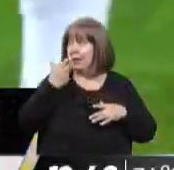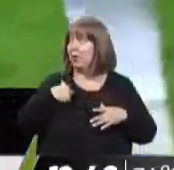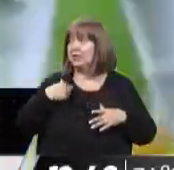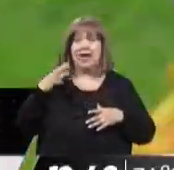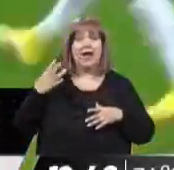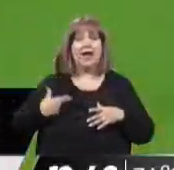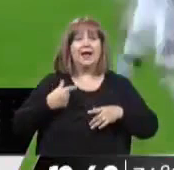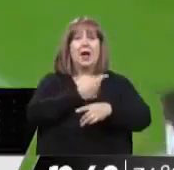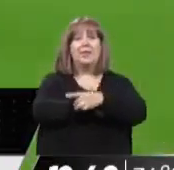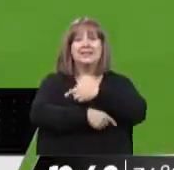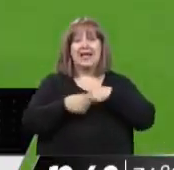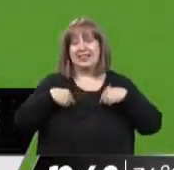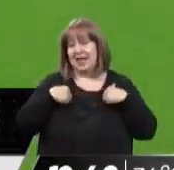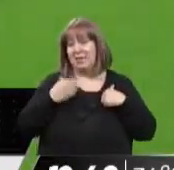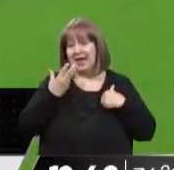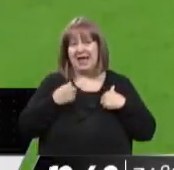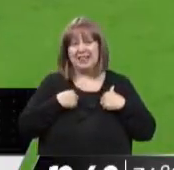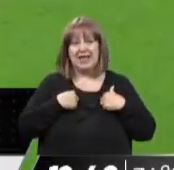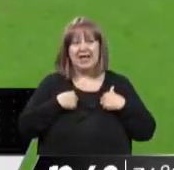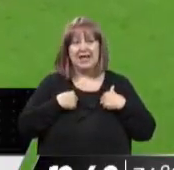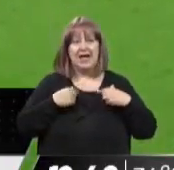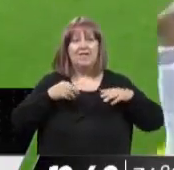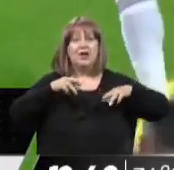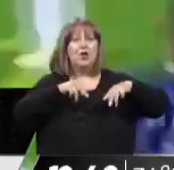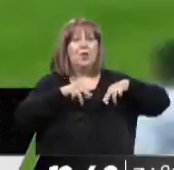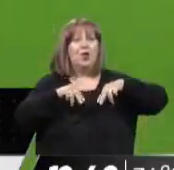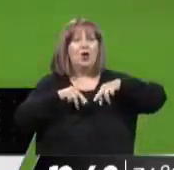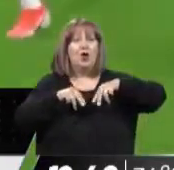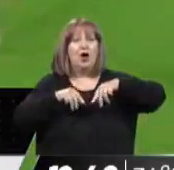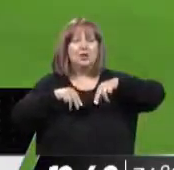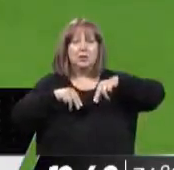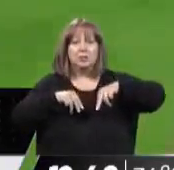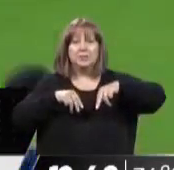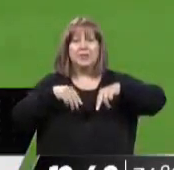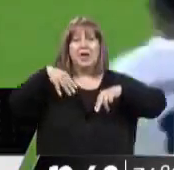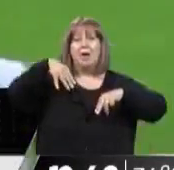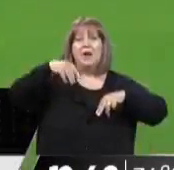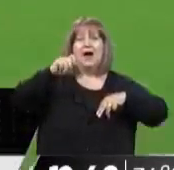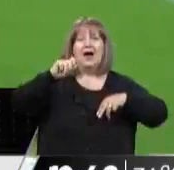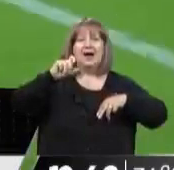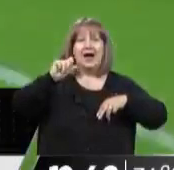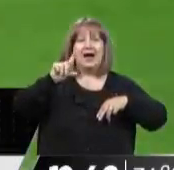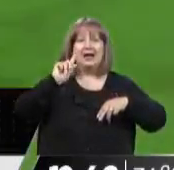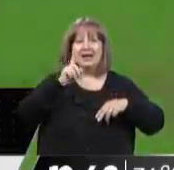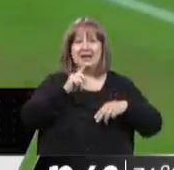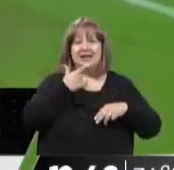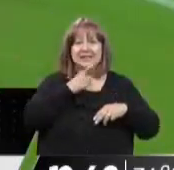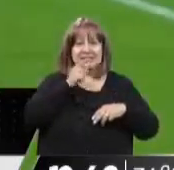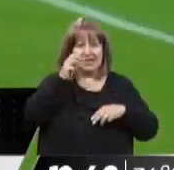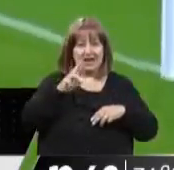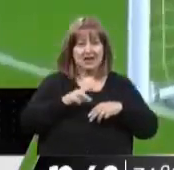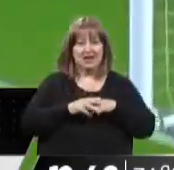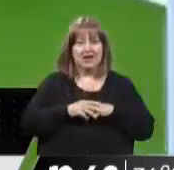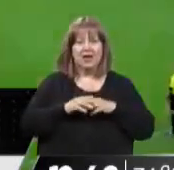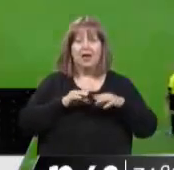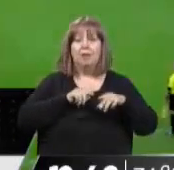Tanito. De cancha de 5 en el club del barrio. Mirá cómo apila. Bueno, y acá primero la baja muy bien. Este es McAllister, ¿no? Ese es McAllister, que ocupó el lugar de los Chelsea, como para